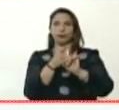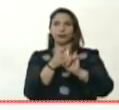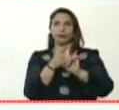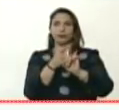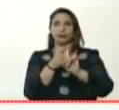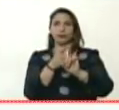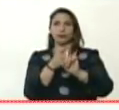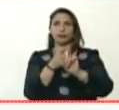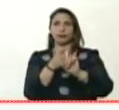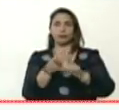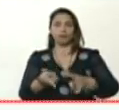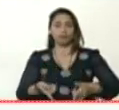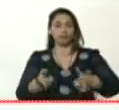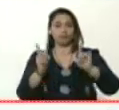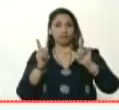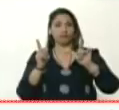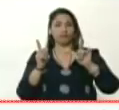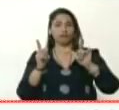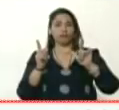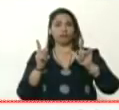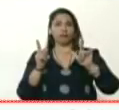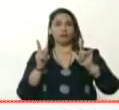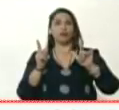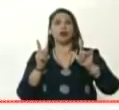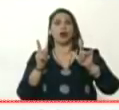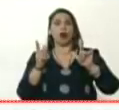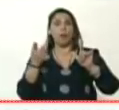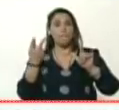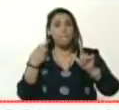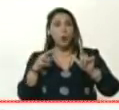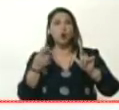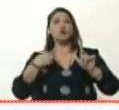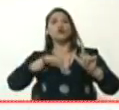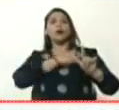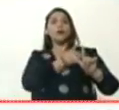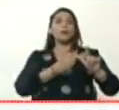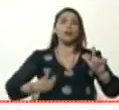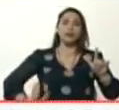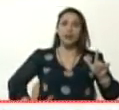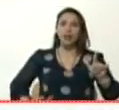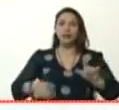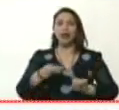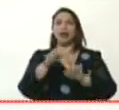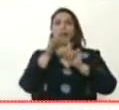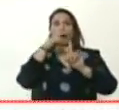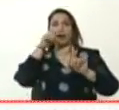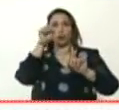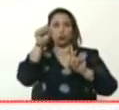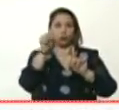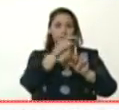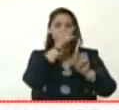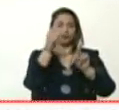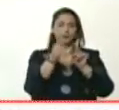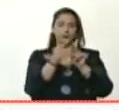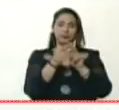autorizada por Nicolás Maduro, presidente nuestro, nuestro presidente, electo por todos nosotros. La primera.